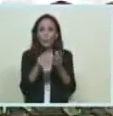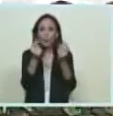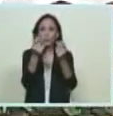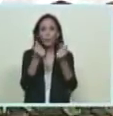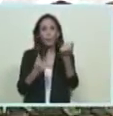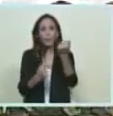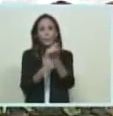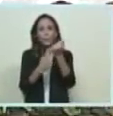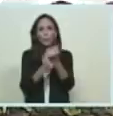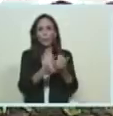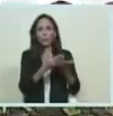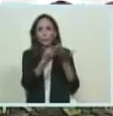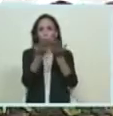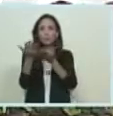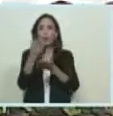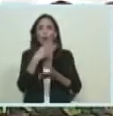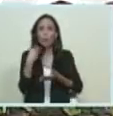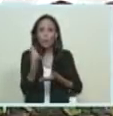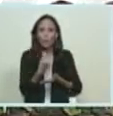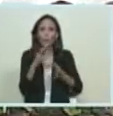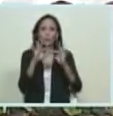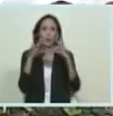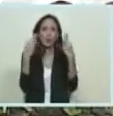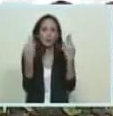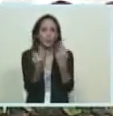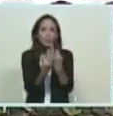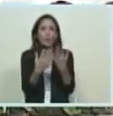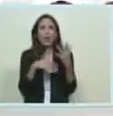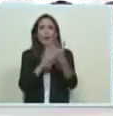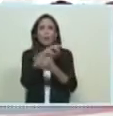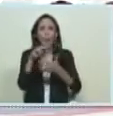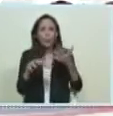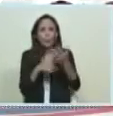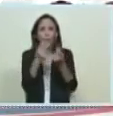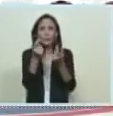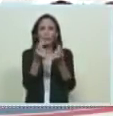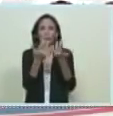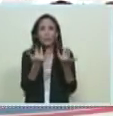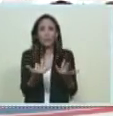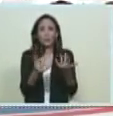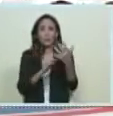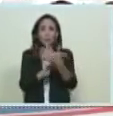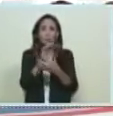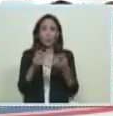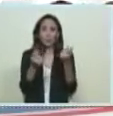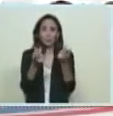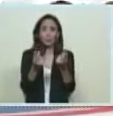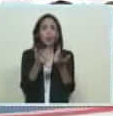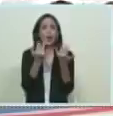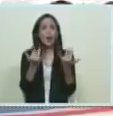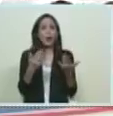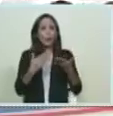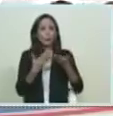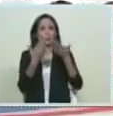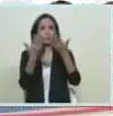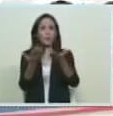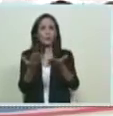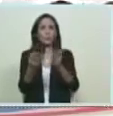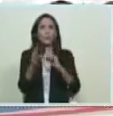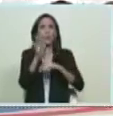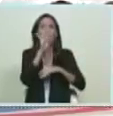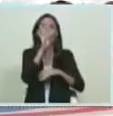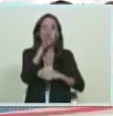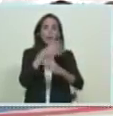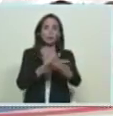para apoyar a la juventud y a la familia frente a la guerra económica en Navidad, ¿verdad? Ahora vamos a entregar